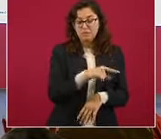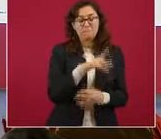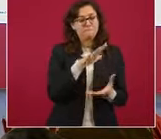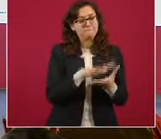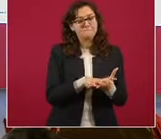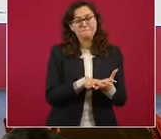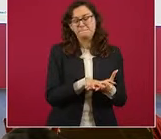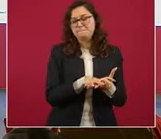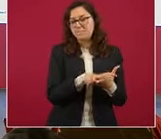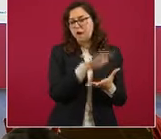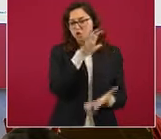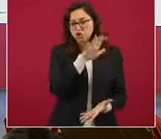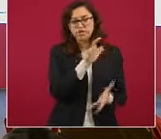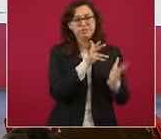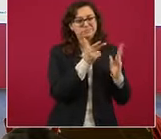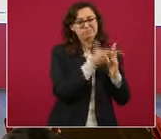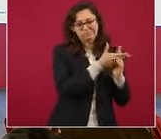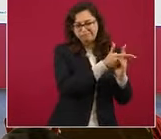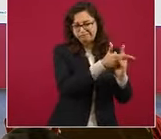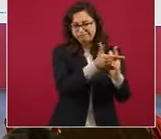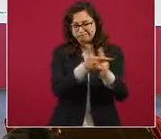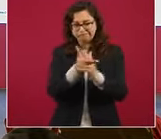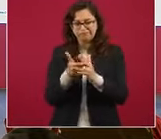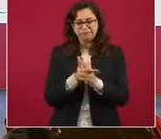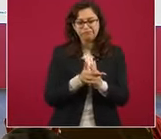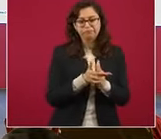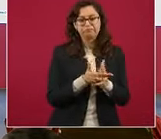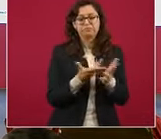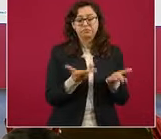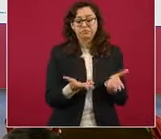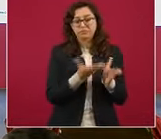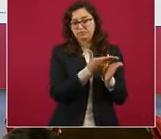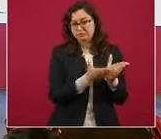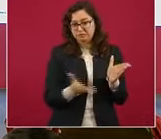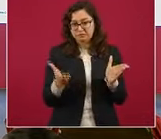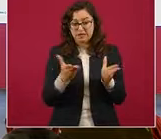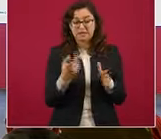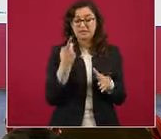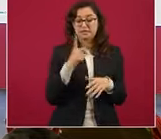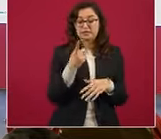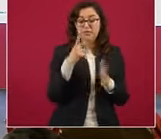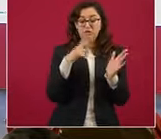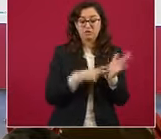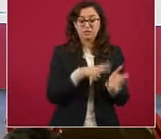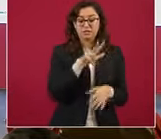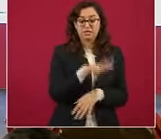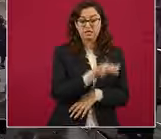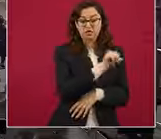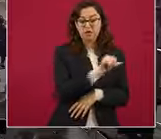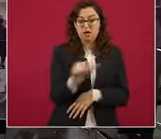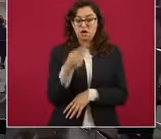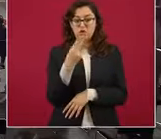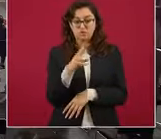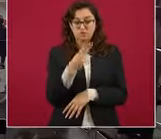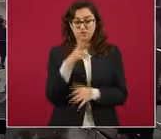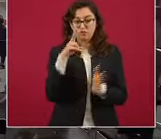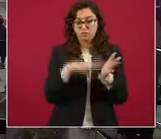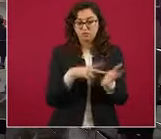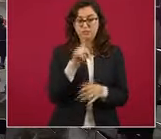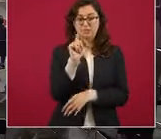de víctimas de homicidio doloso en el periodo que va del actual gobierno, de diciembre del 18 a noviembre de